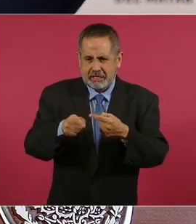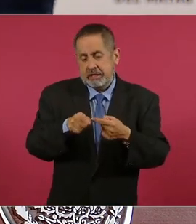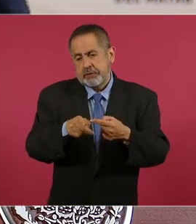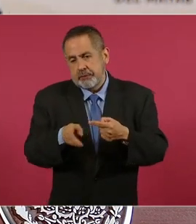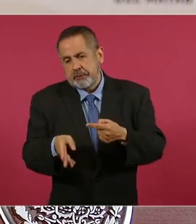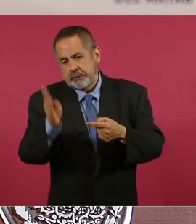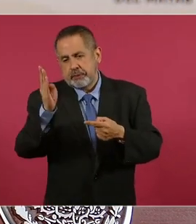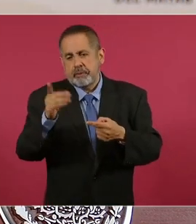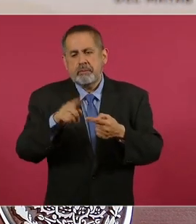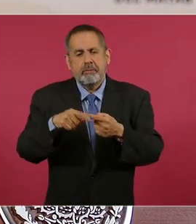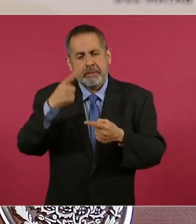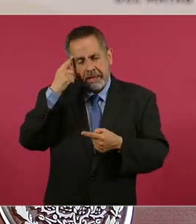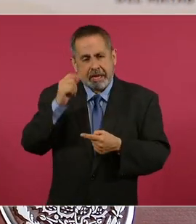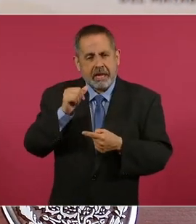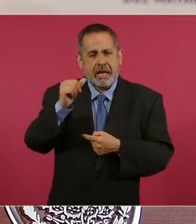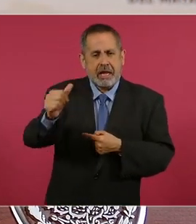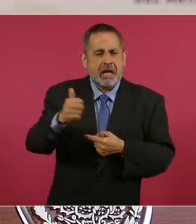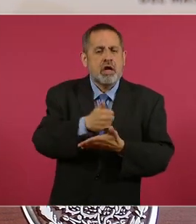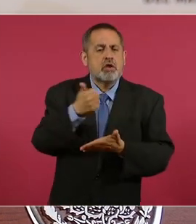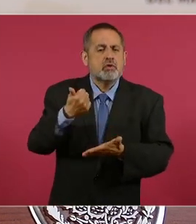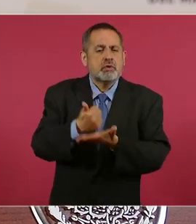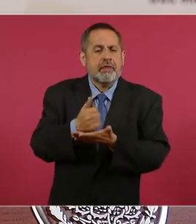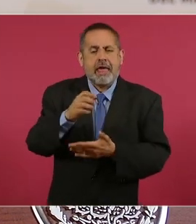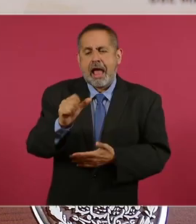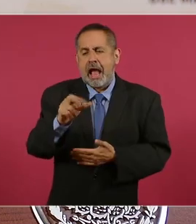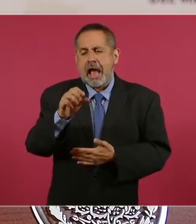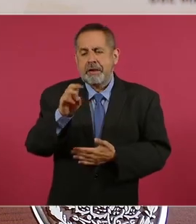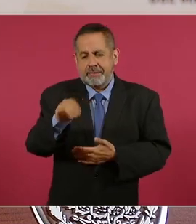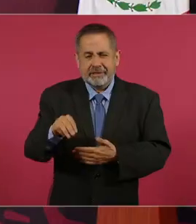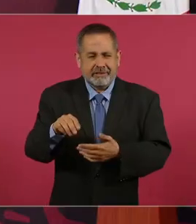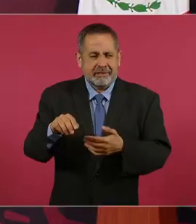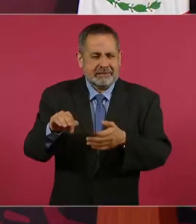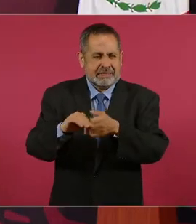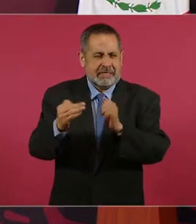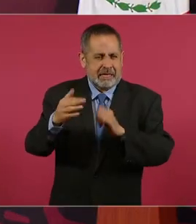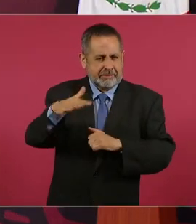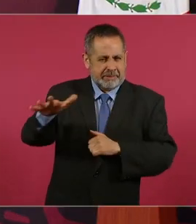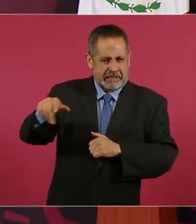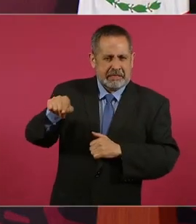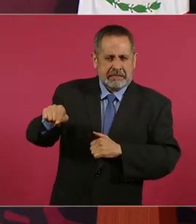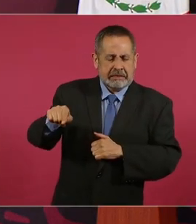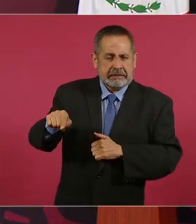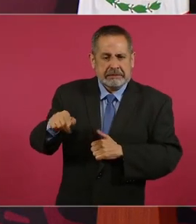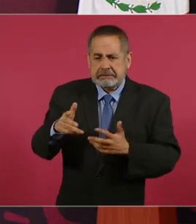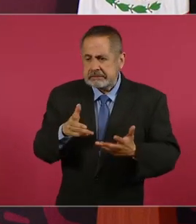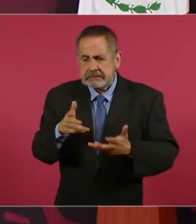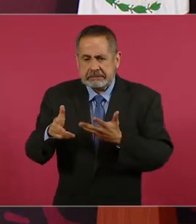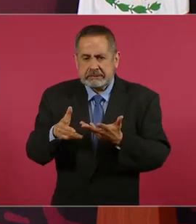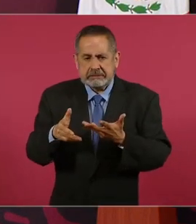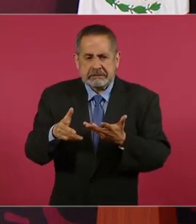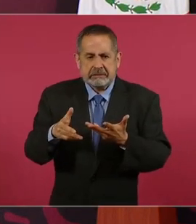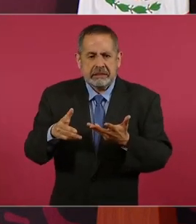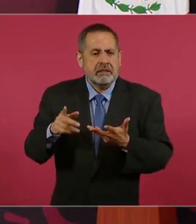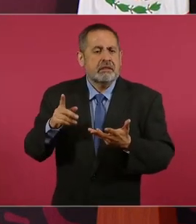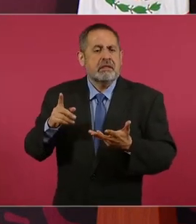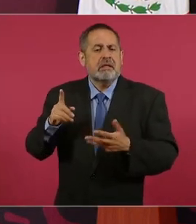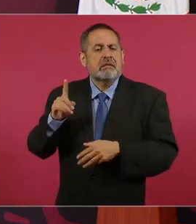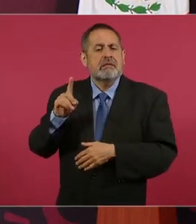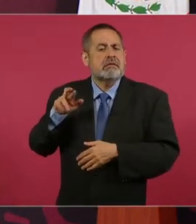hacia Ciudad del Carmen, en la costa, pues es la desembocadura